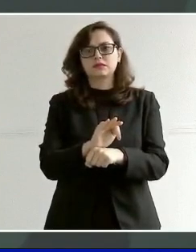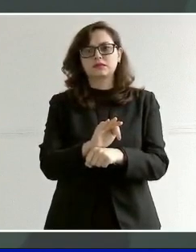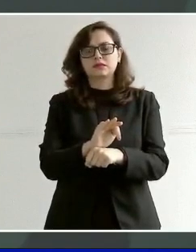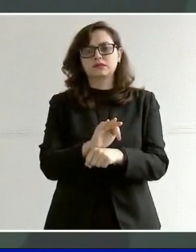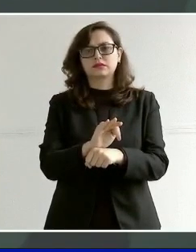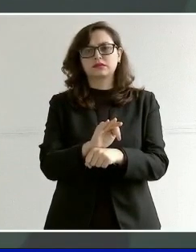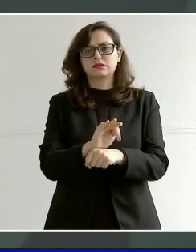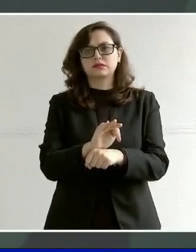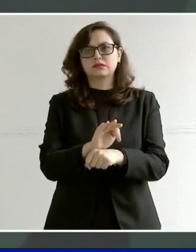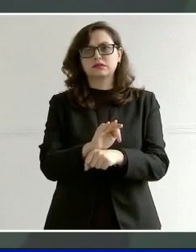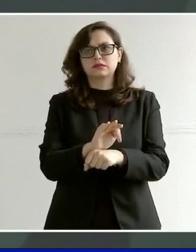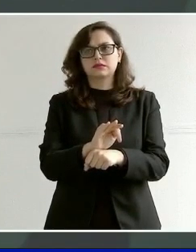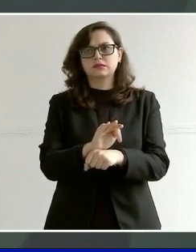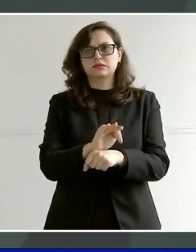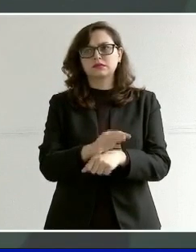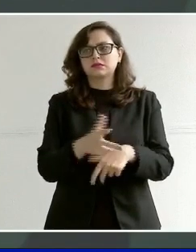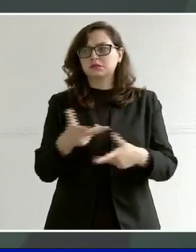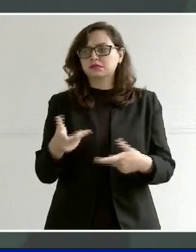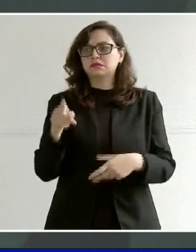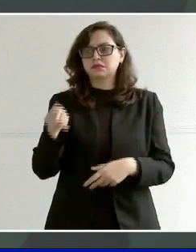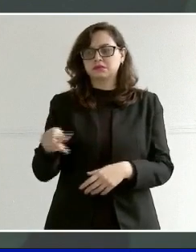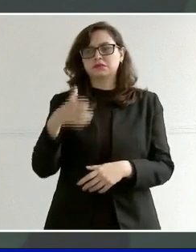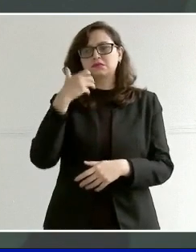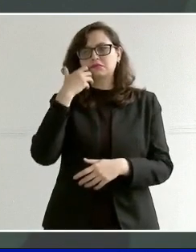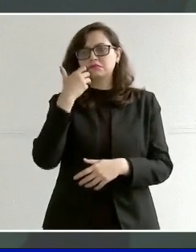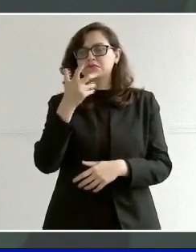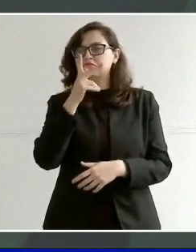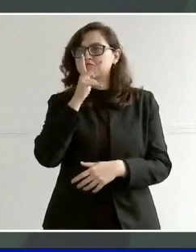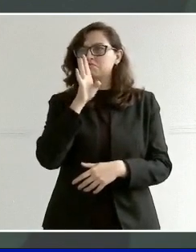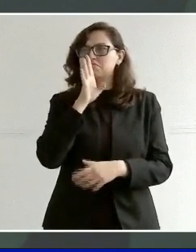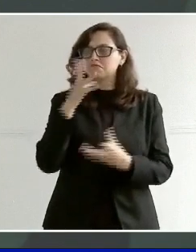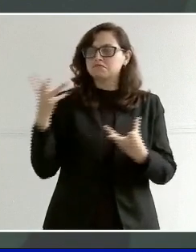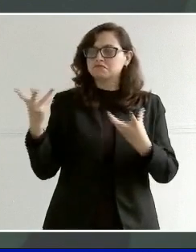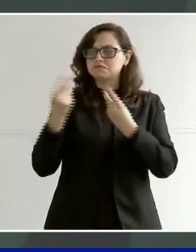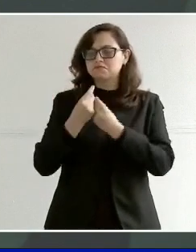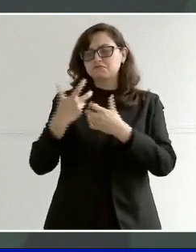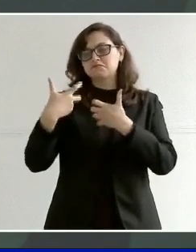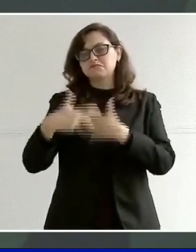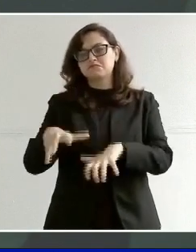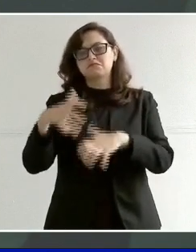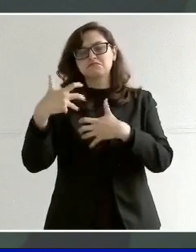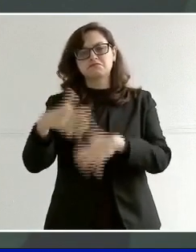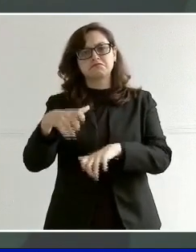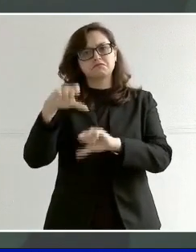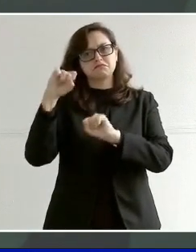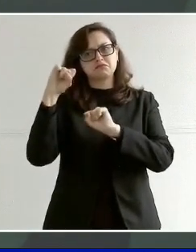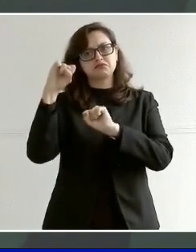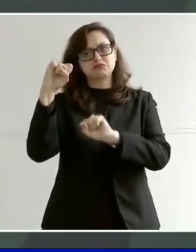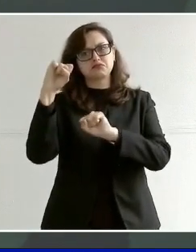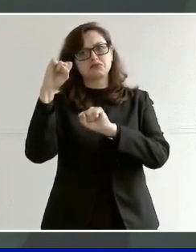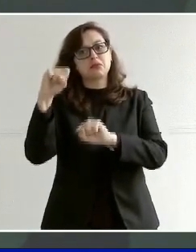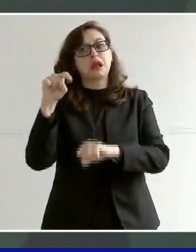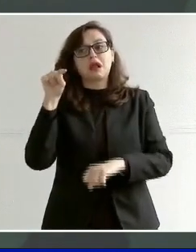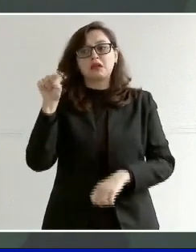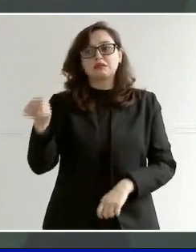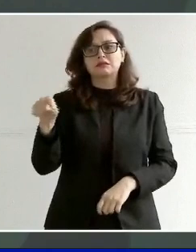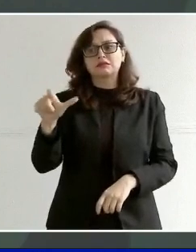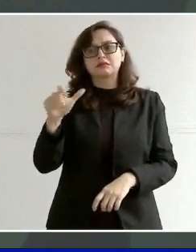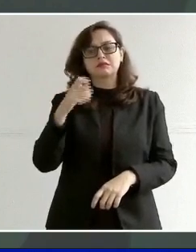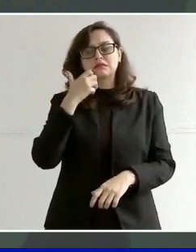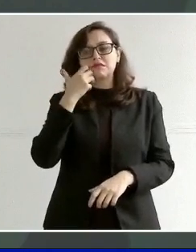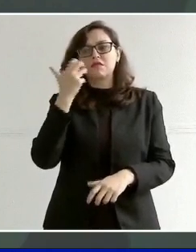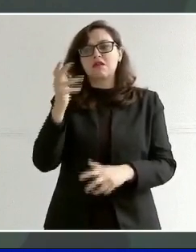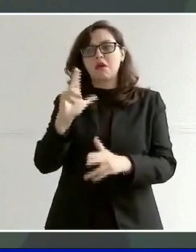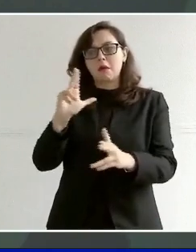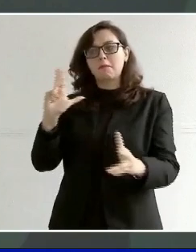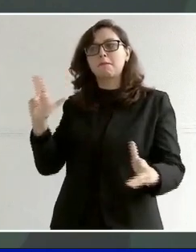mitin que era simple y sencillamente de padres de familia, fue tratado de asesinar y el pueblo, por